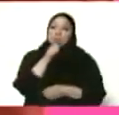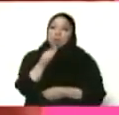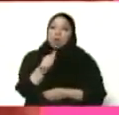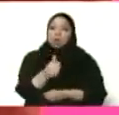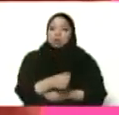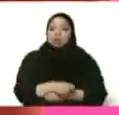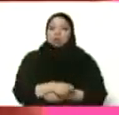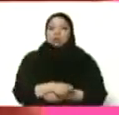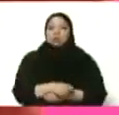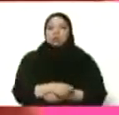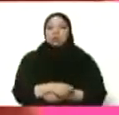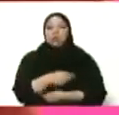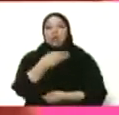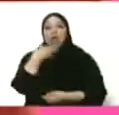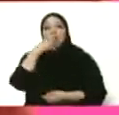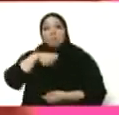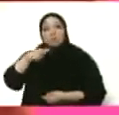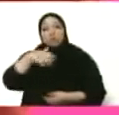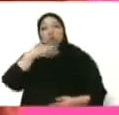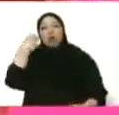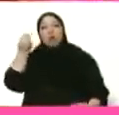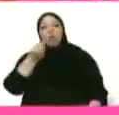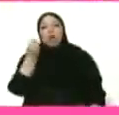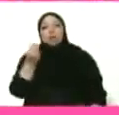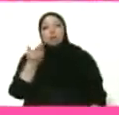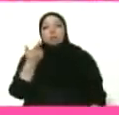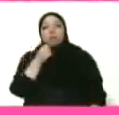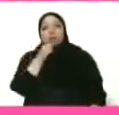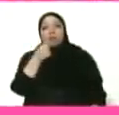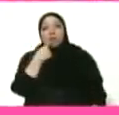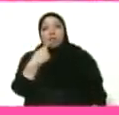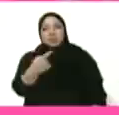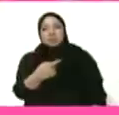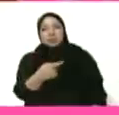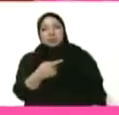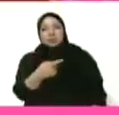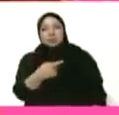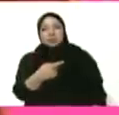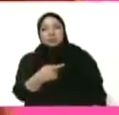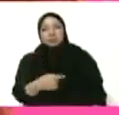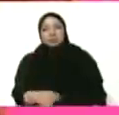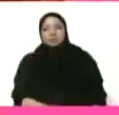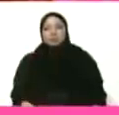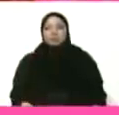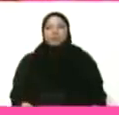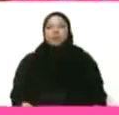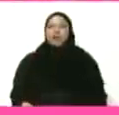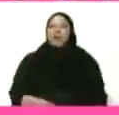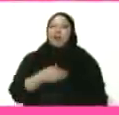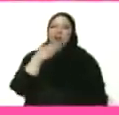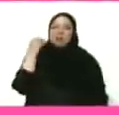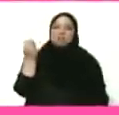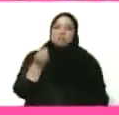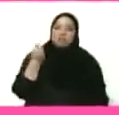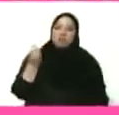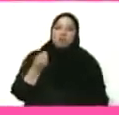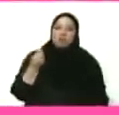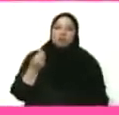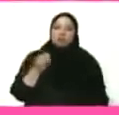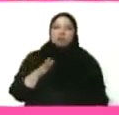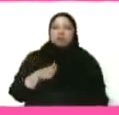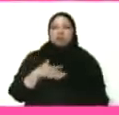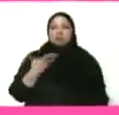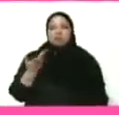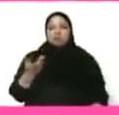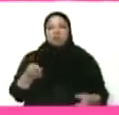o ese joven, esa joven lo hace mal, ¿qué es lo primero que dicen? Es que es muy joven. No sé por qué le